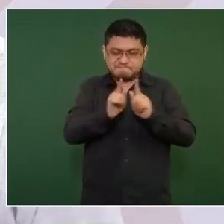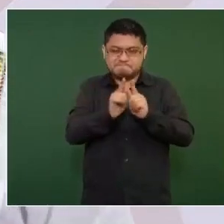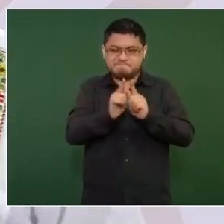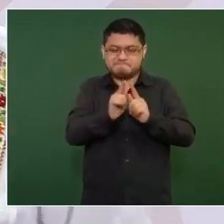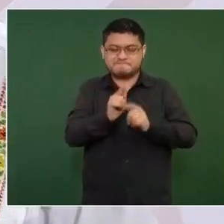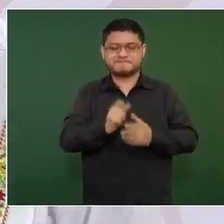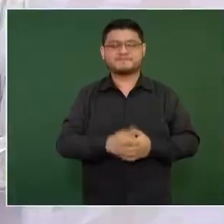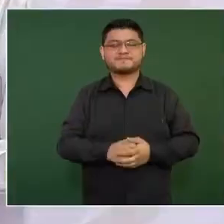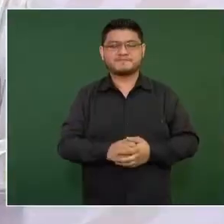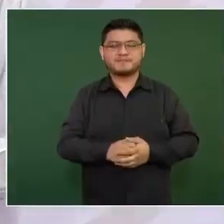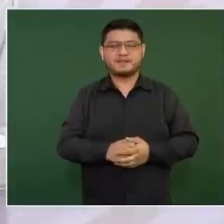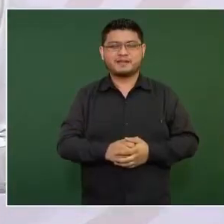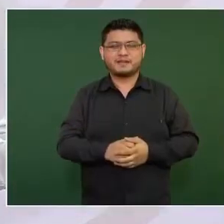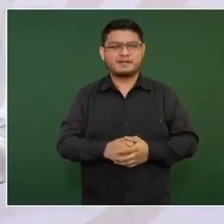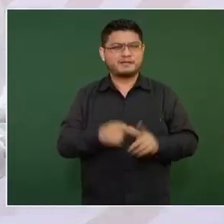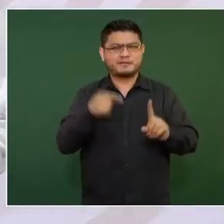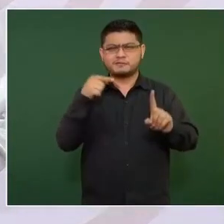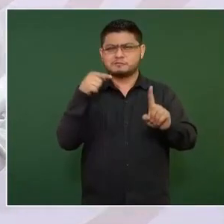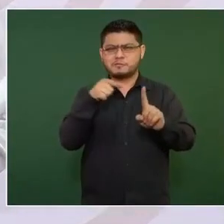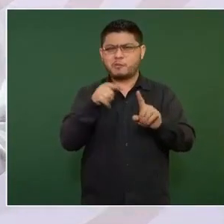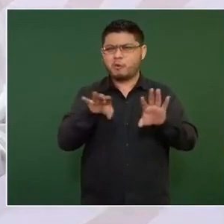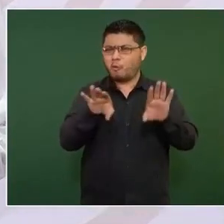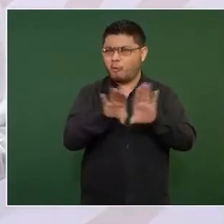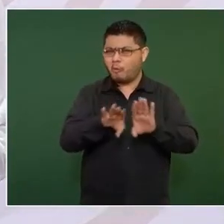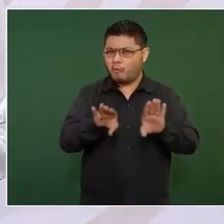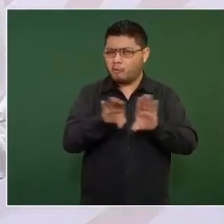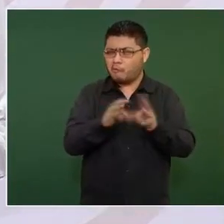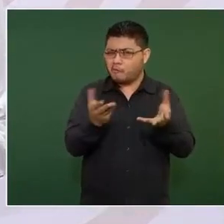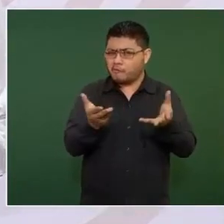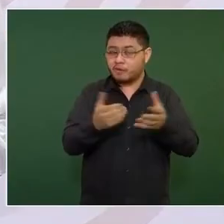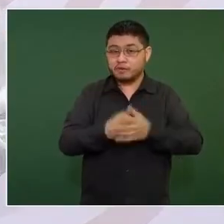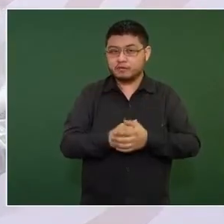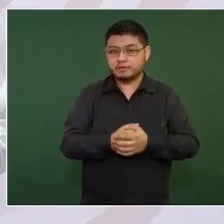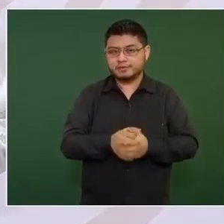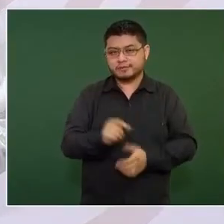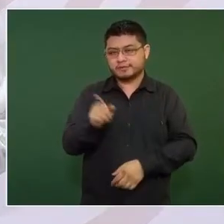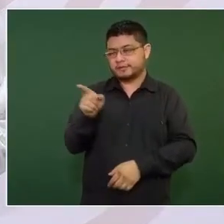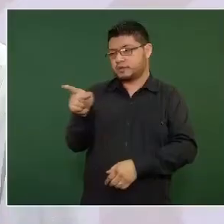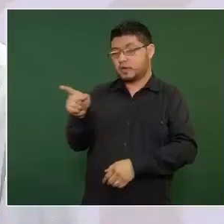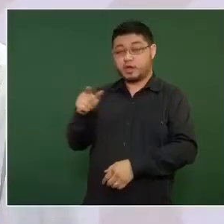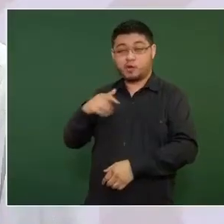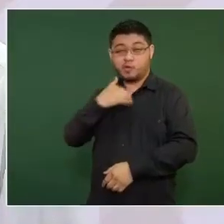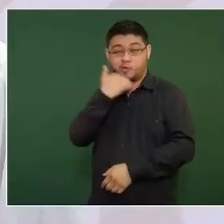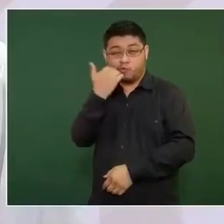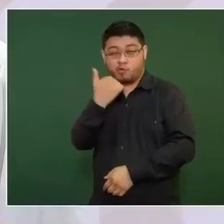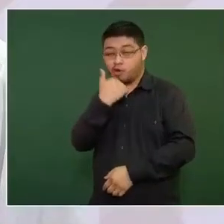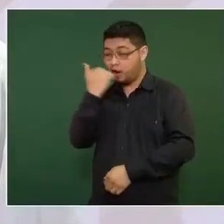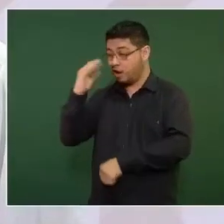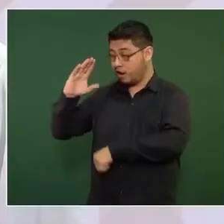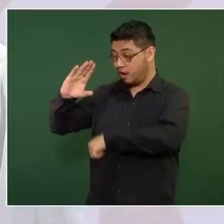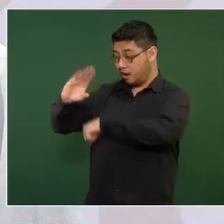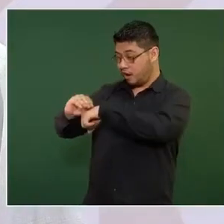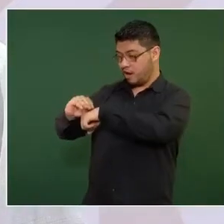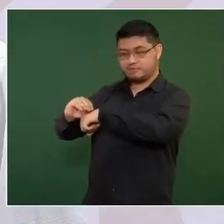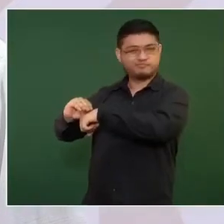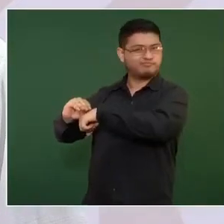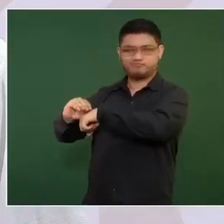La clave está en no permitir la corrupción. Parece